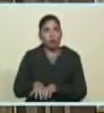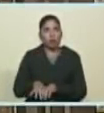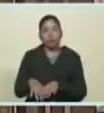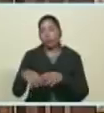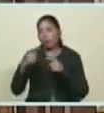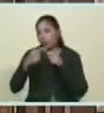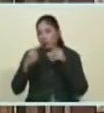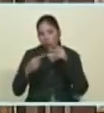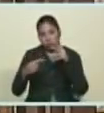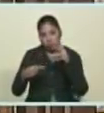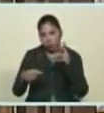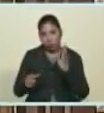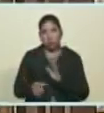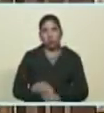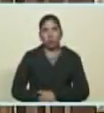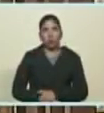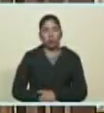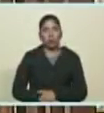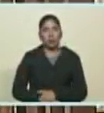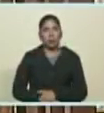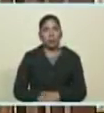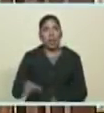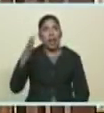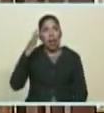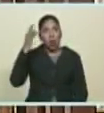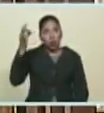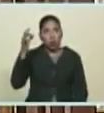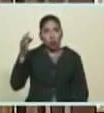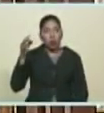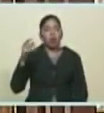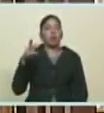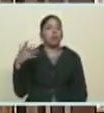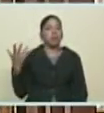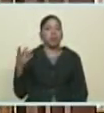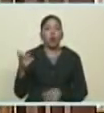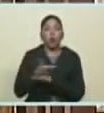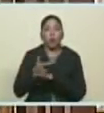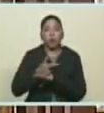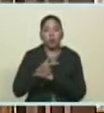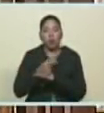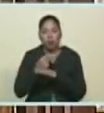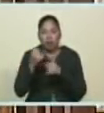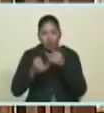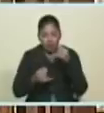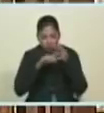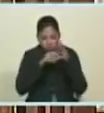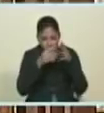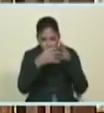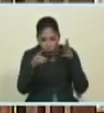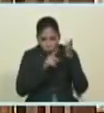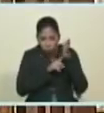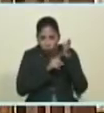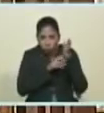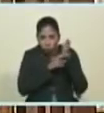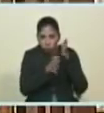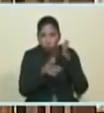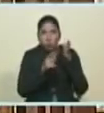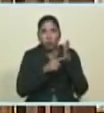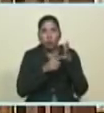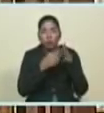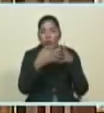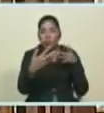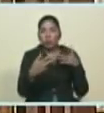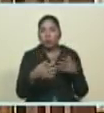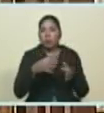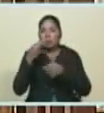tal, tal, tal, tal. El Consejo Federal de Gobierno dice al final del artículo 185, niñas y niños,